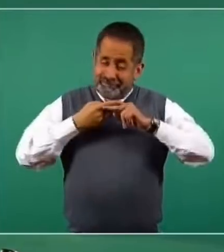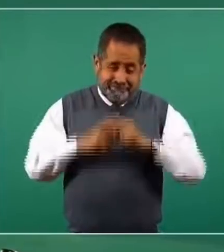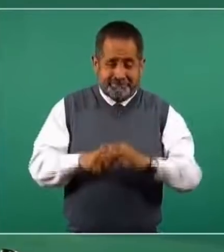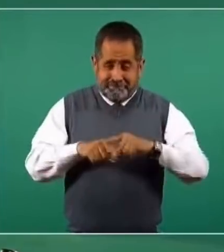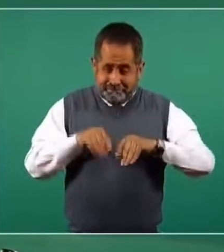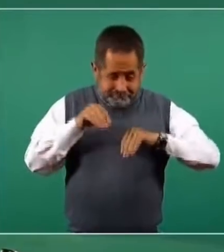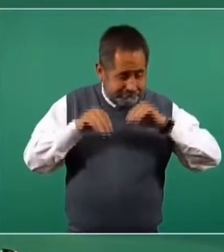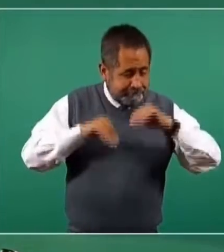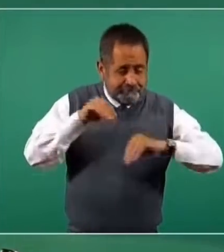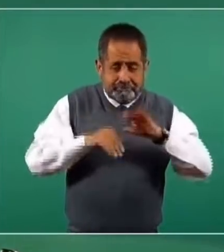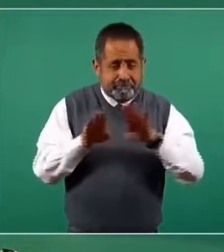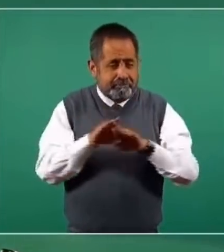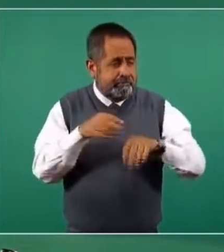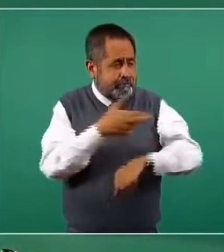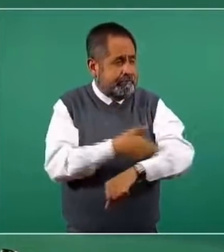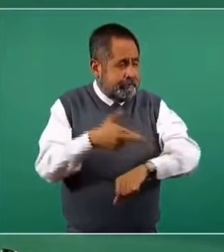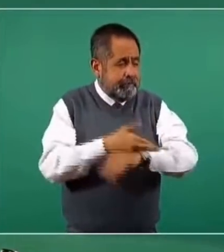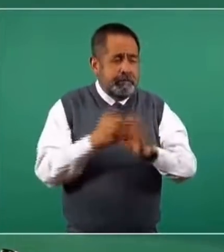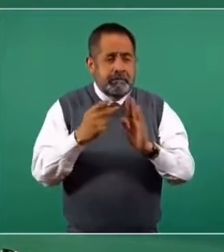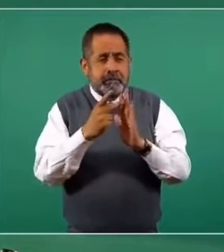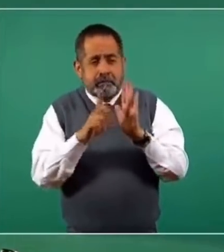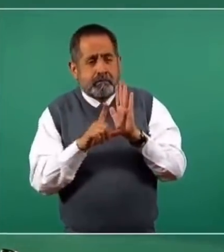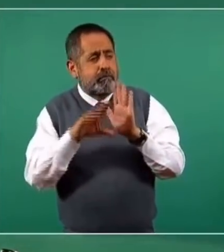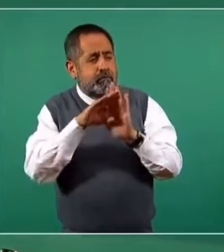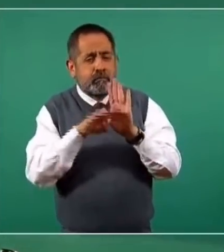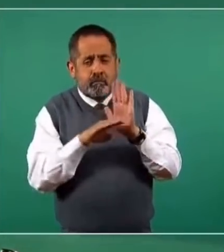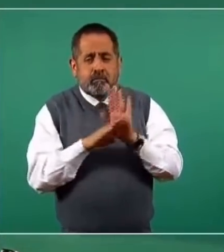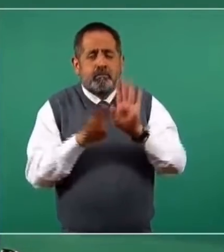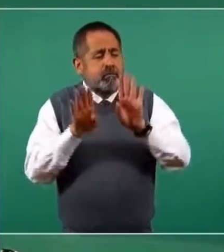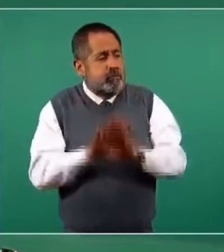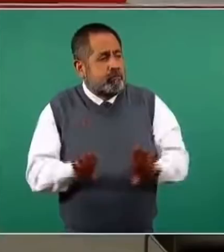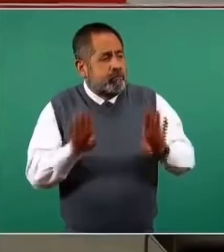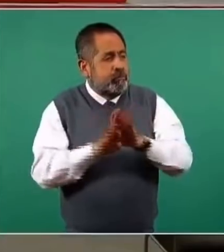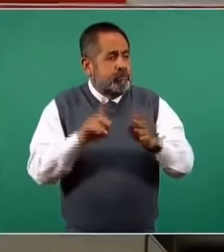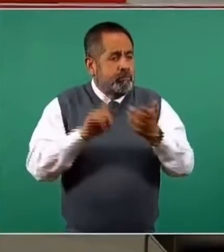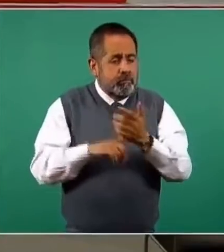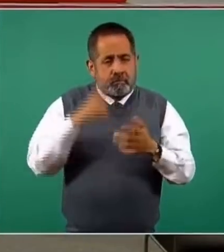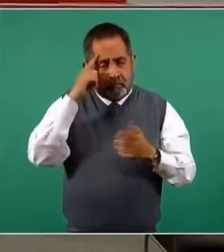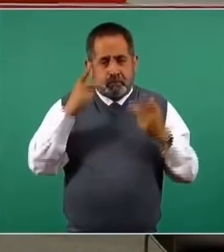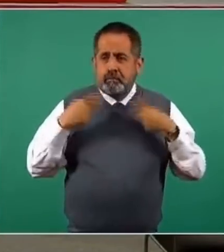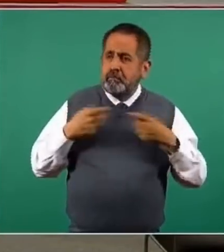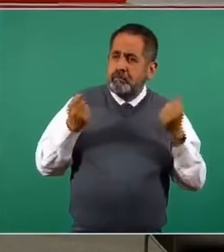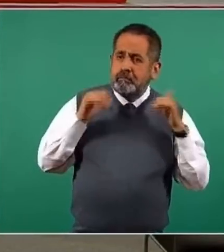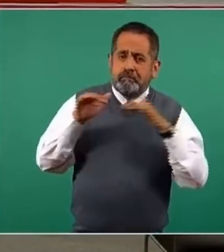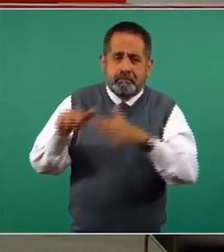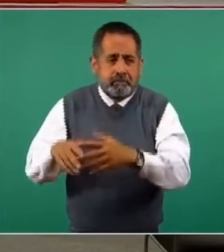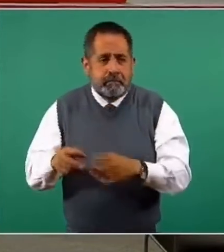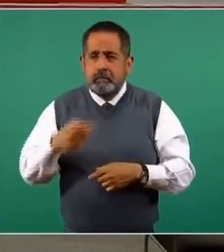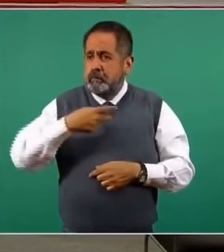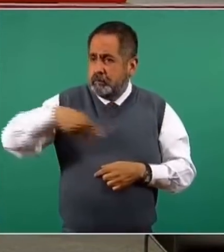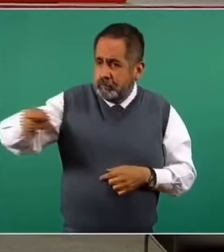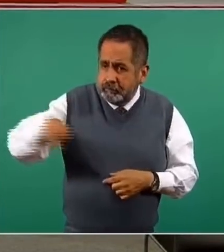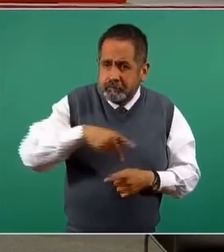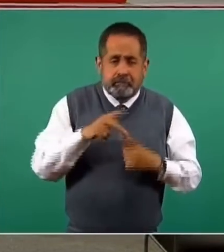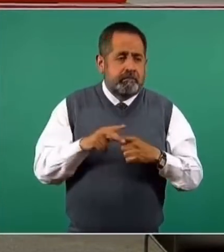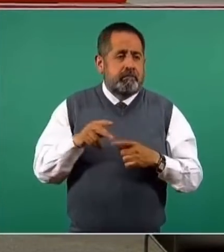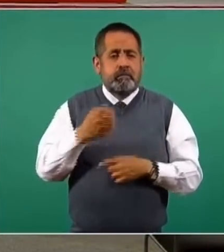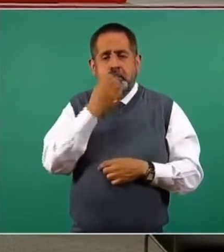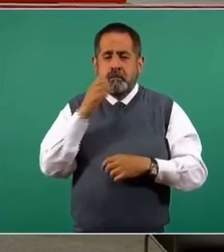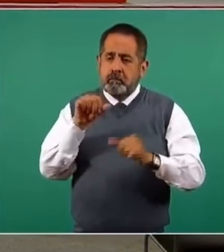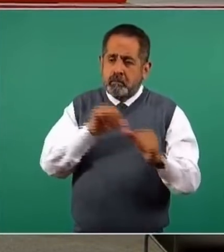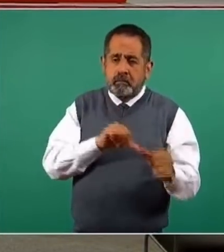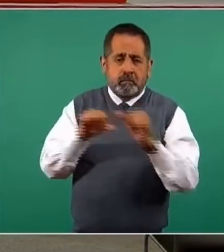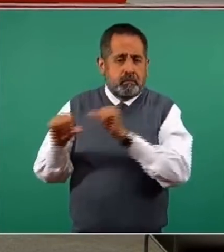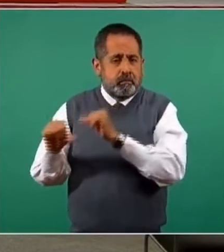trabajar sobre los protocolos técnicos, que si los aforos, la distancia, la alternancia de los